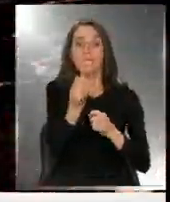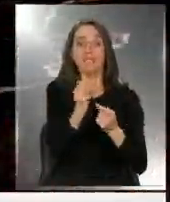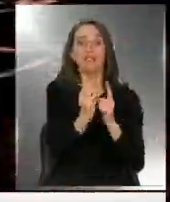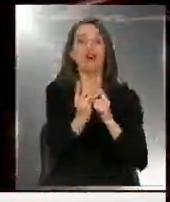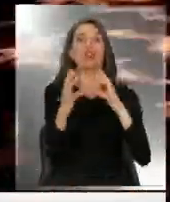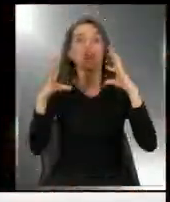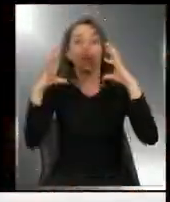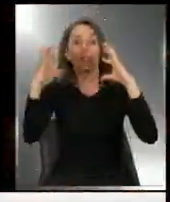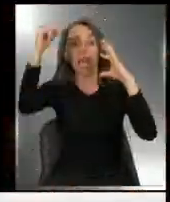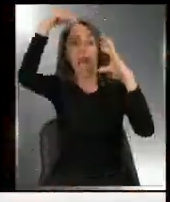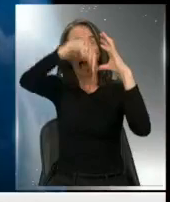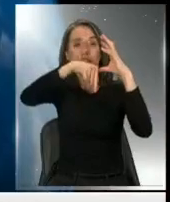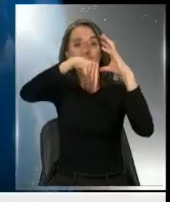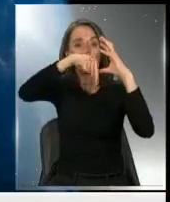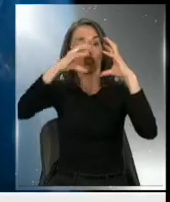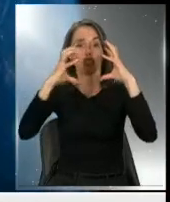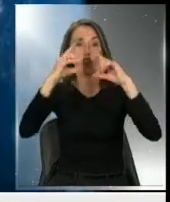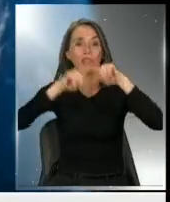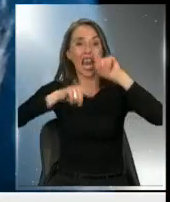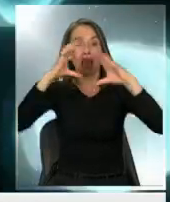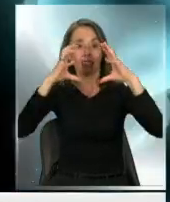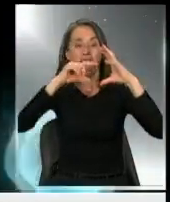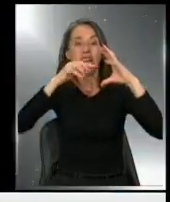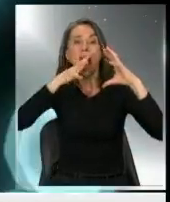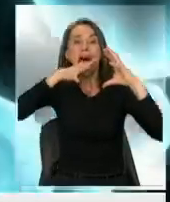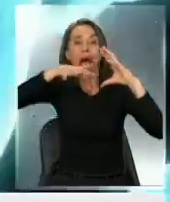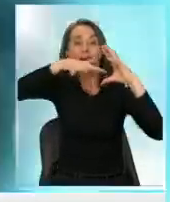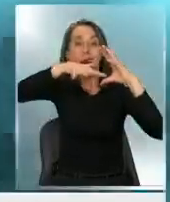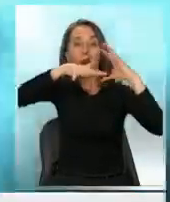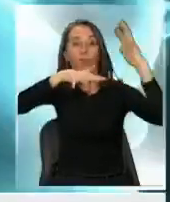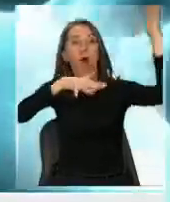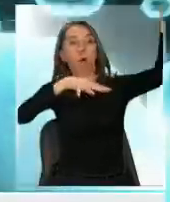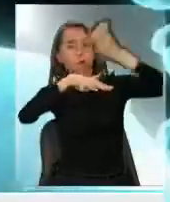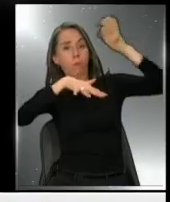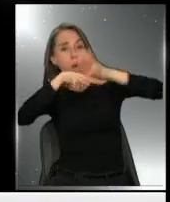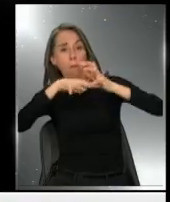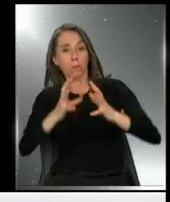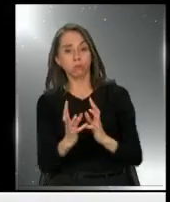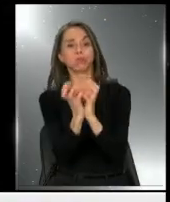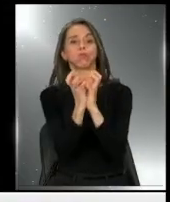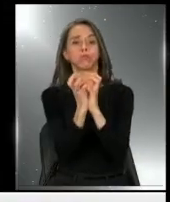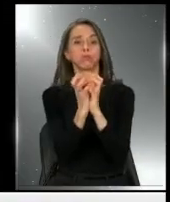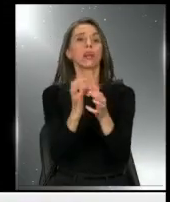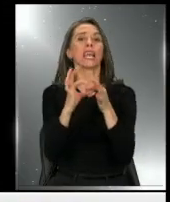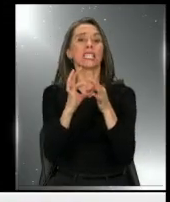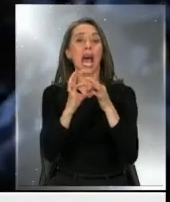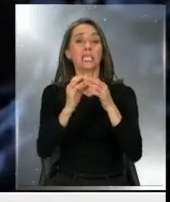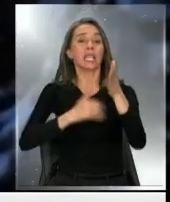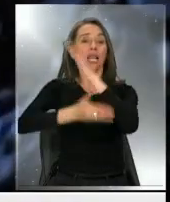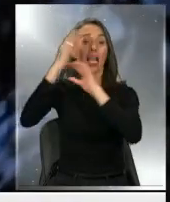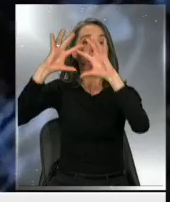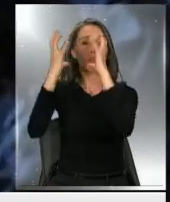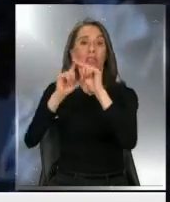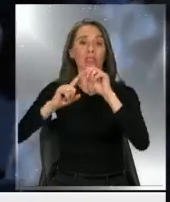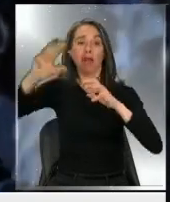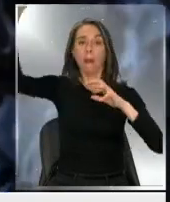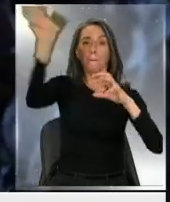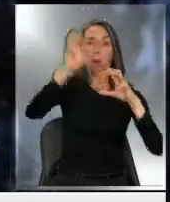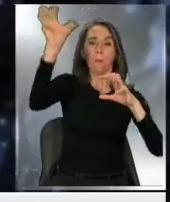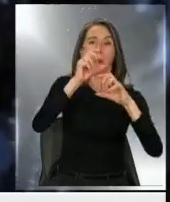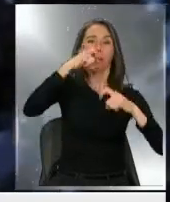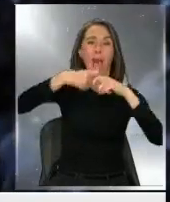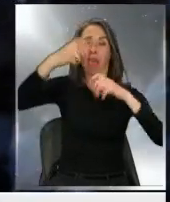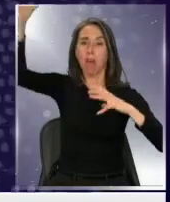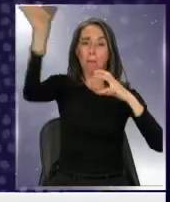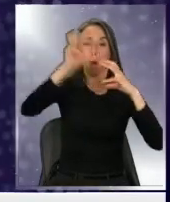hacia el centro, que era líquido. Sin embargo, todo lo que hoy día hemos logrado extraer con la minería es gracias al bombardeo de diferentes